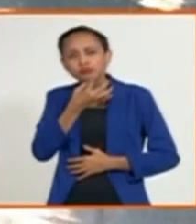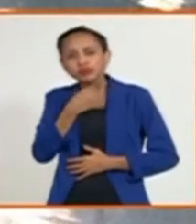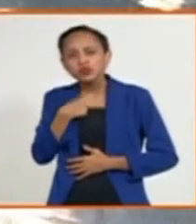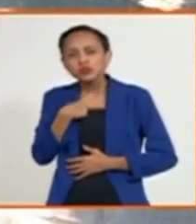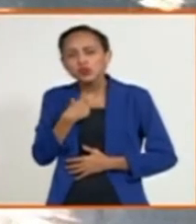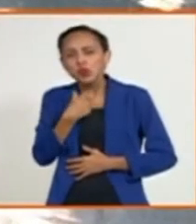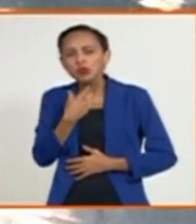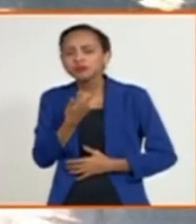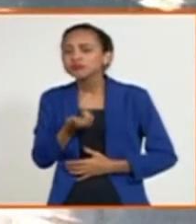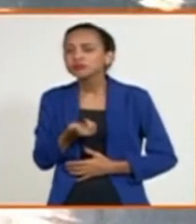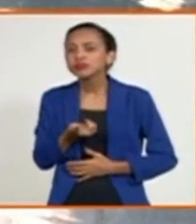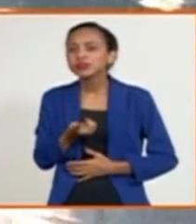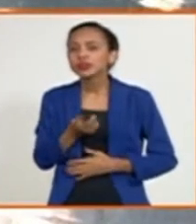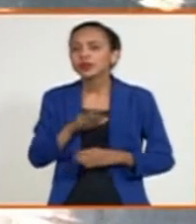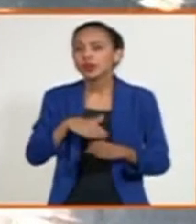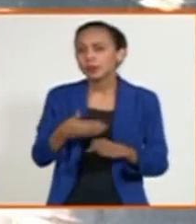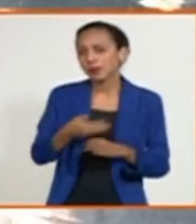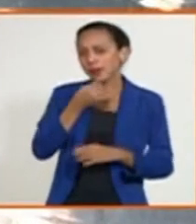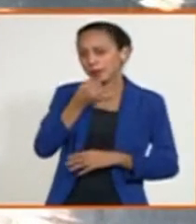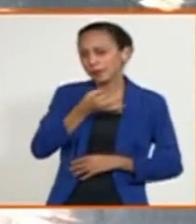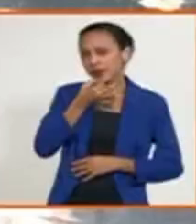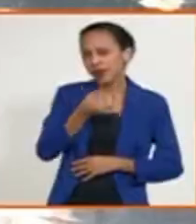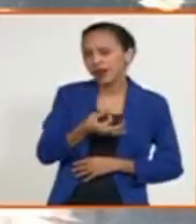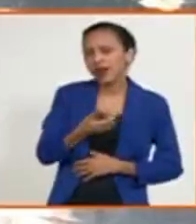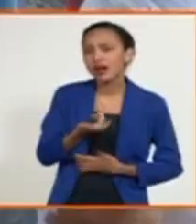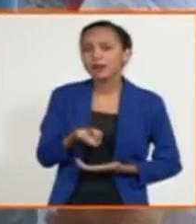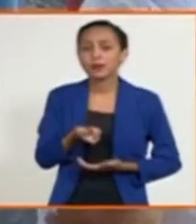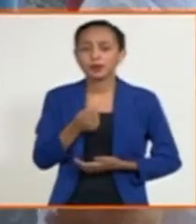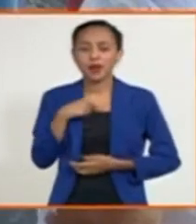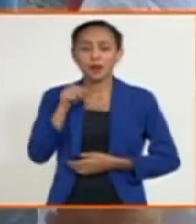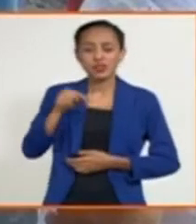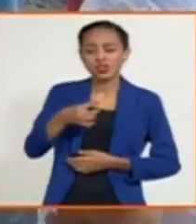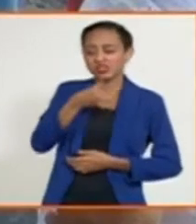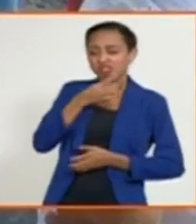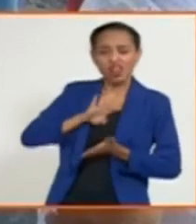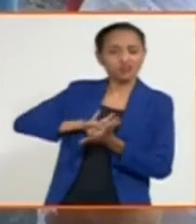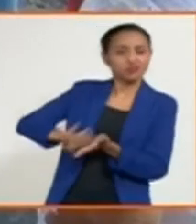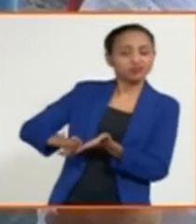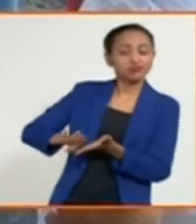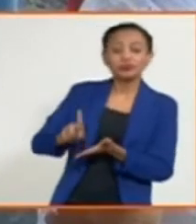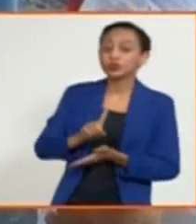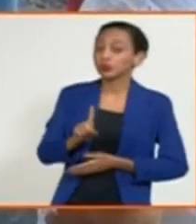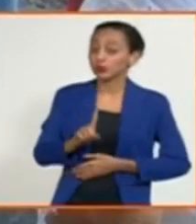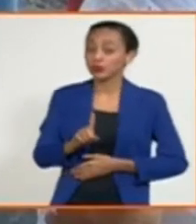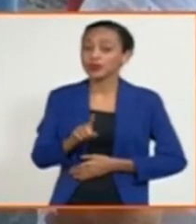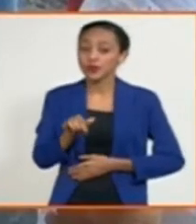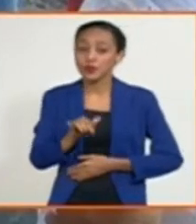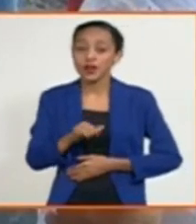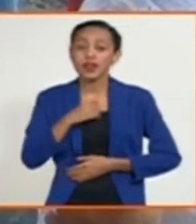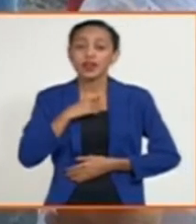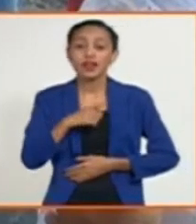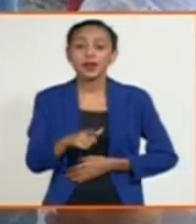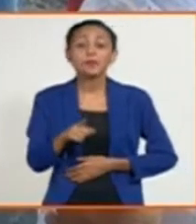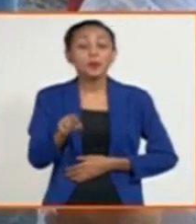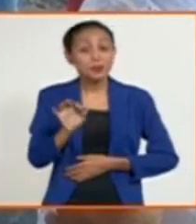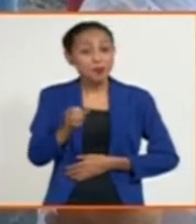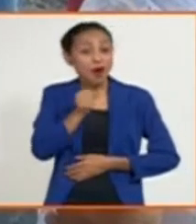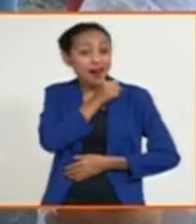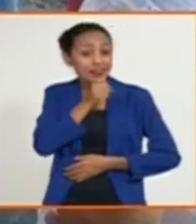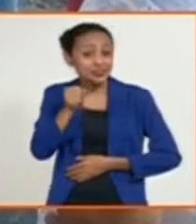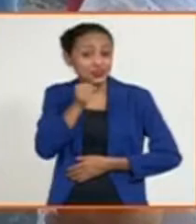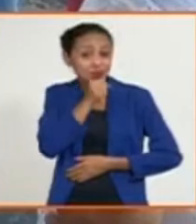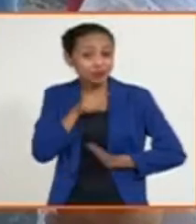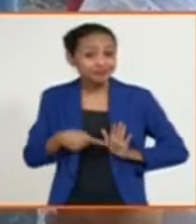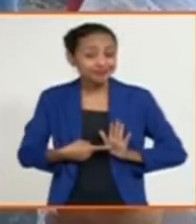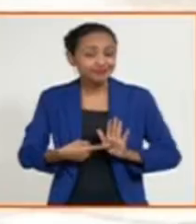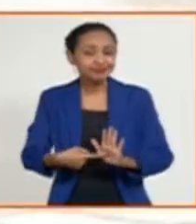Eso después tiene traducciones de edadismo, discriminación, etcétera. Esto, el ejemplo de la canción que tú pusiste al principio, es un